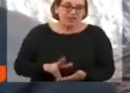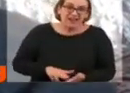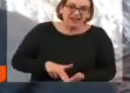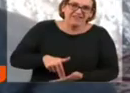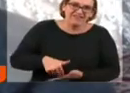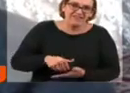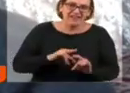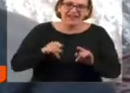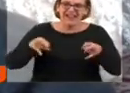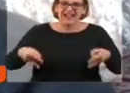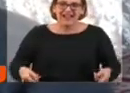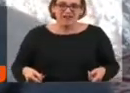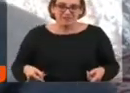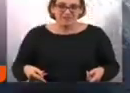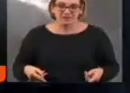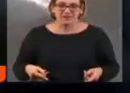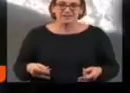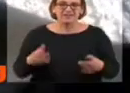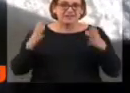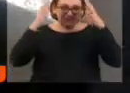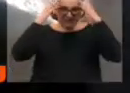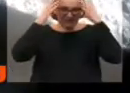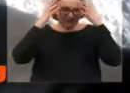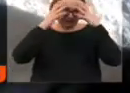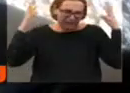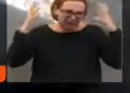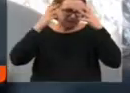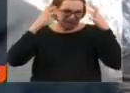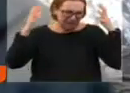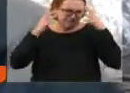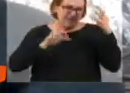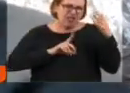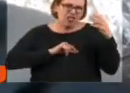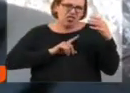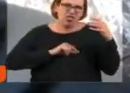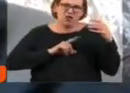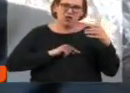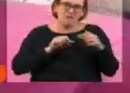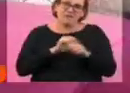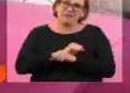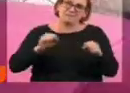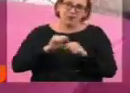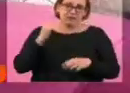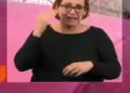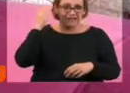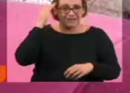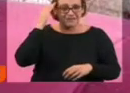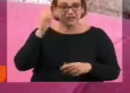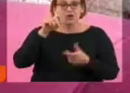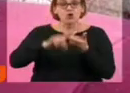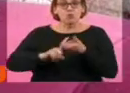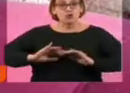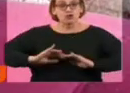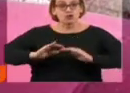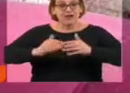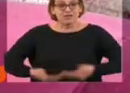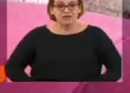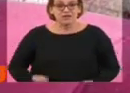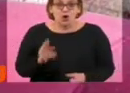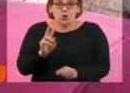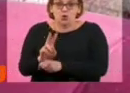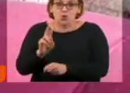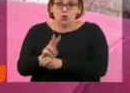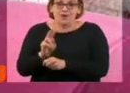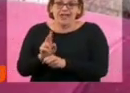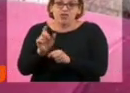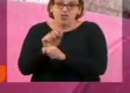cama. La cabeza que me hacía así, me parecía que me iba a explotar. Su esposa embarazada, con todos los cuidados que podía